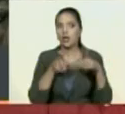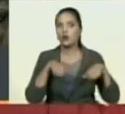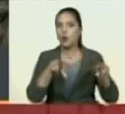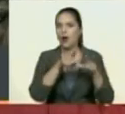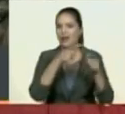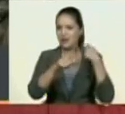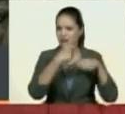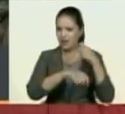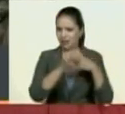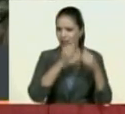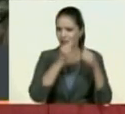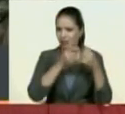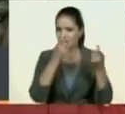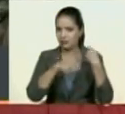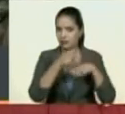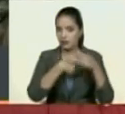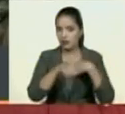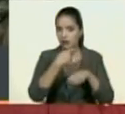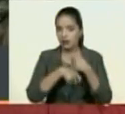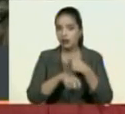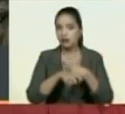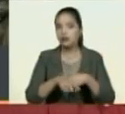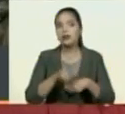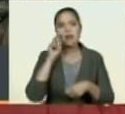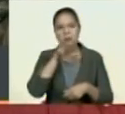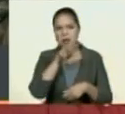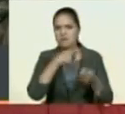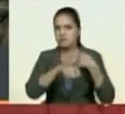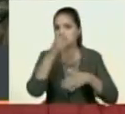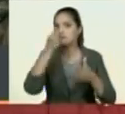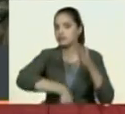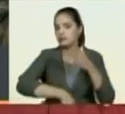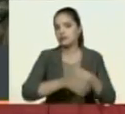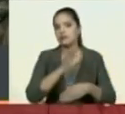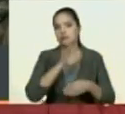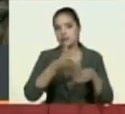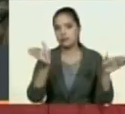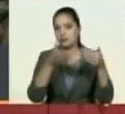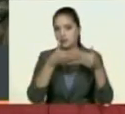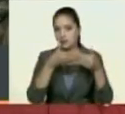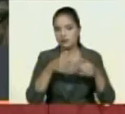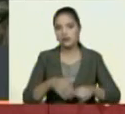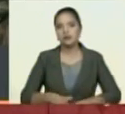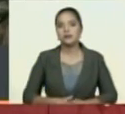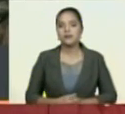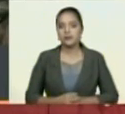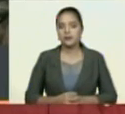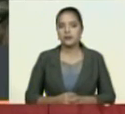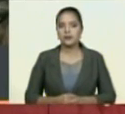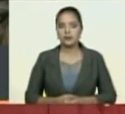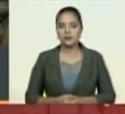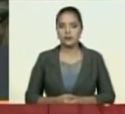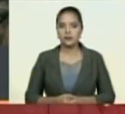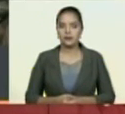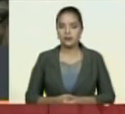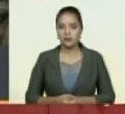establecimientos y comercios que incurran en este desacato e inobservancia de este